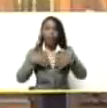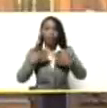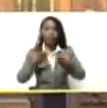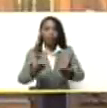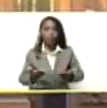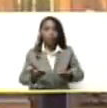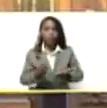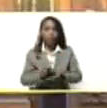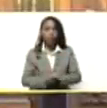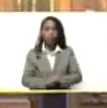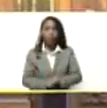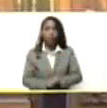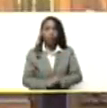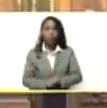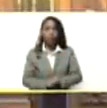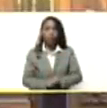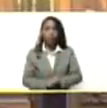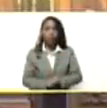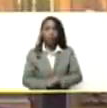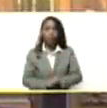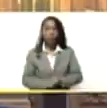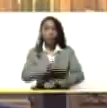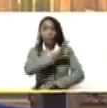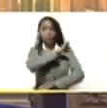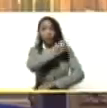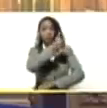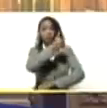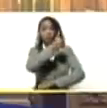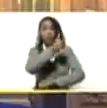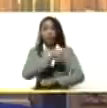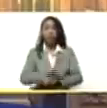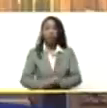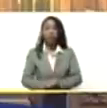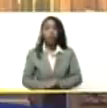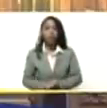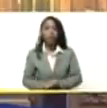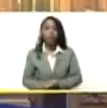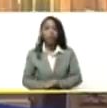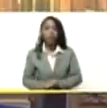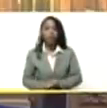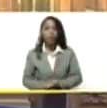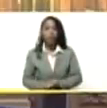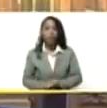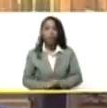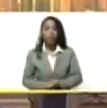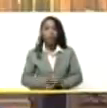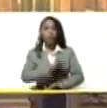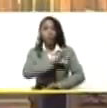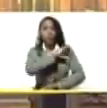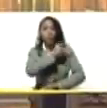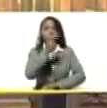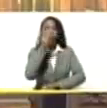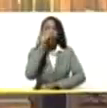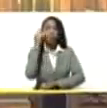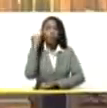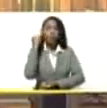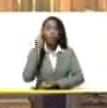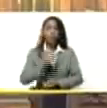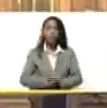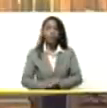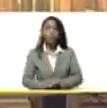eres la derrota también es como un castigo ni la victoria ni la